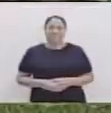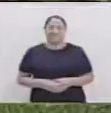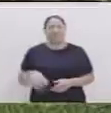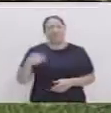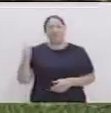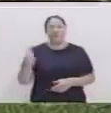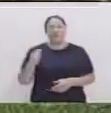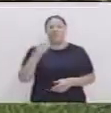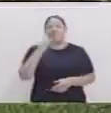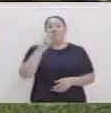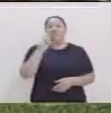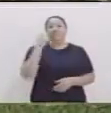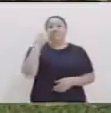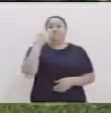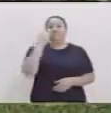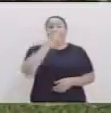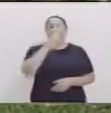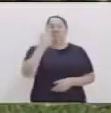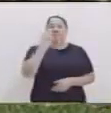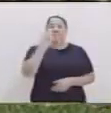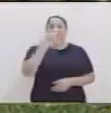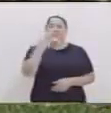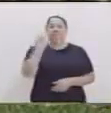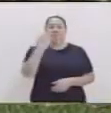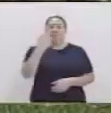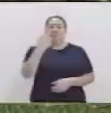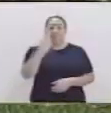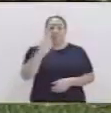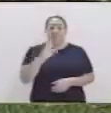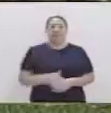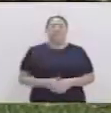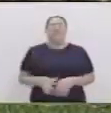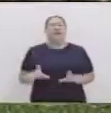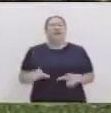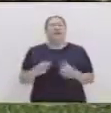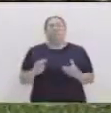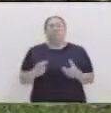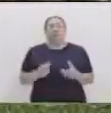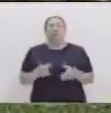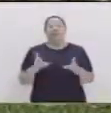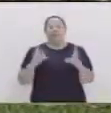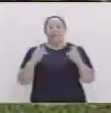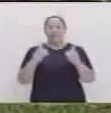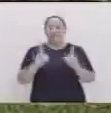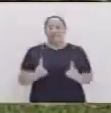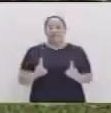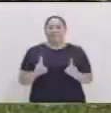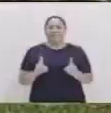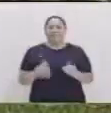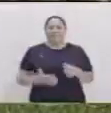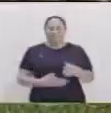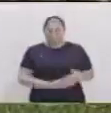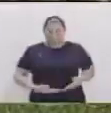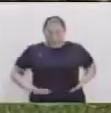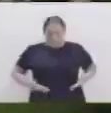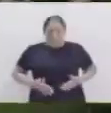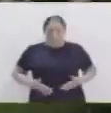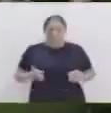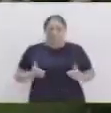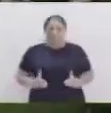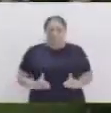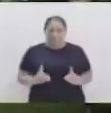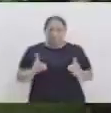Desarrollar, voy a colocar ambas manos en la letra D y sube de la cintura hacia los